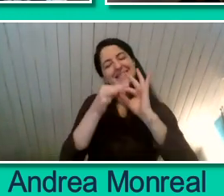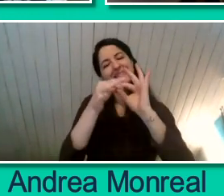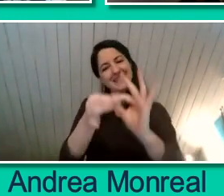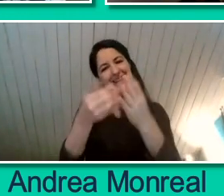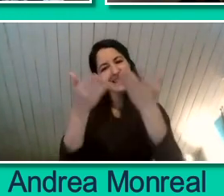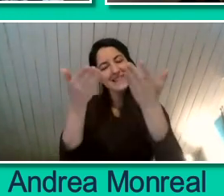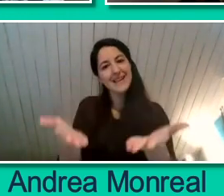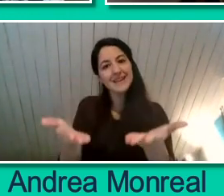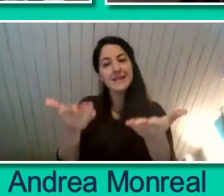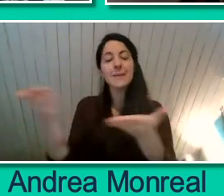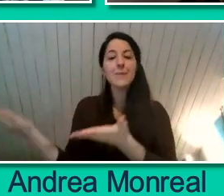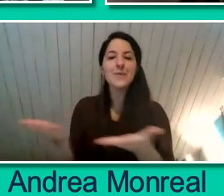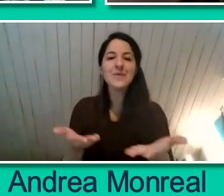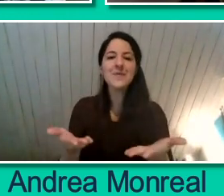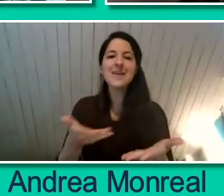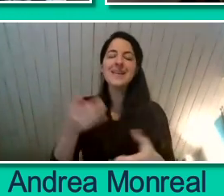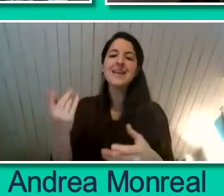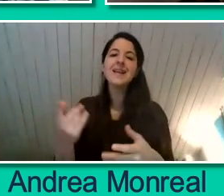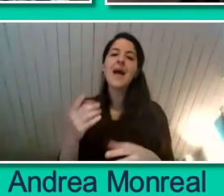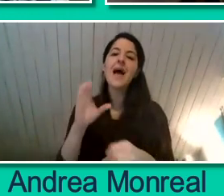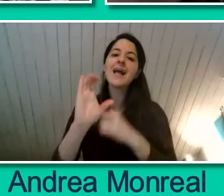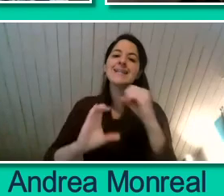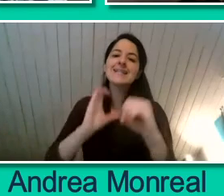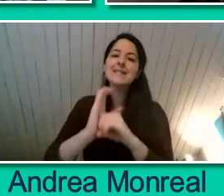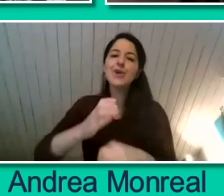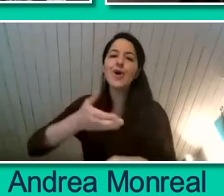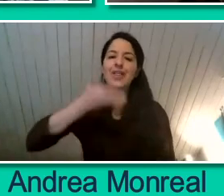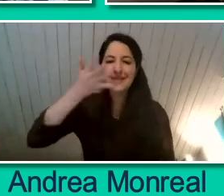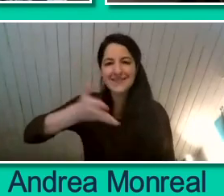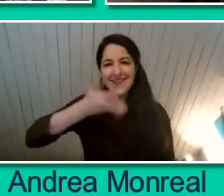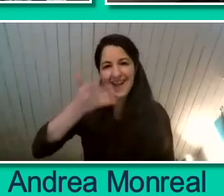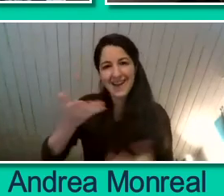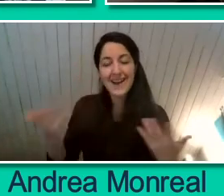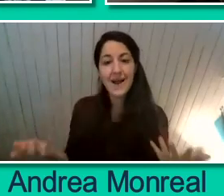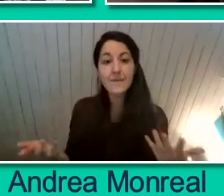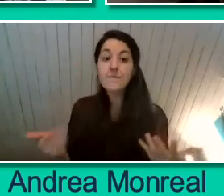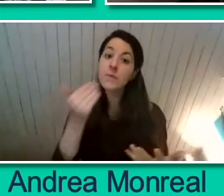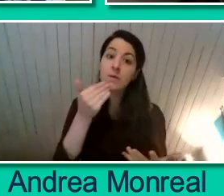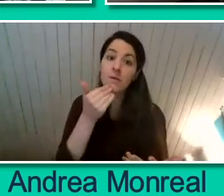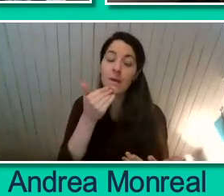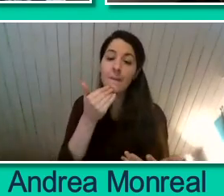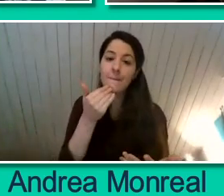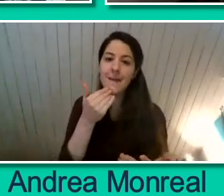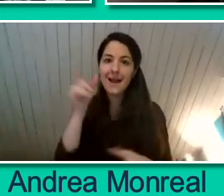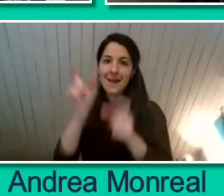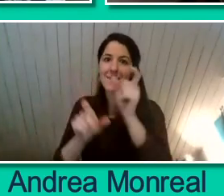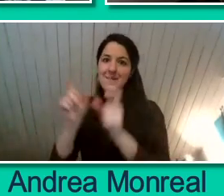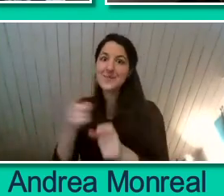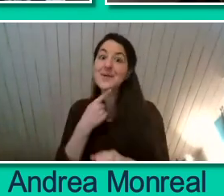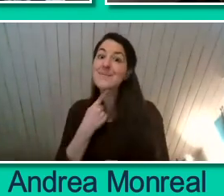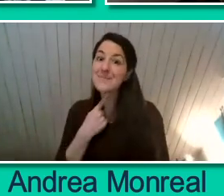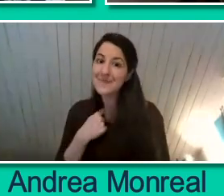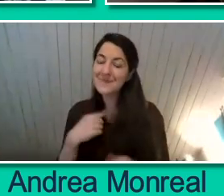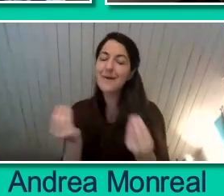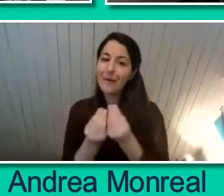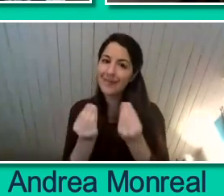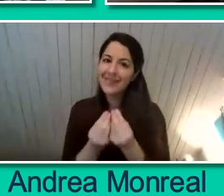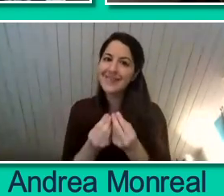de charlas. Y obviamente también la gente estuvo muy interesada en la temática que se presentó